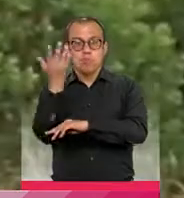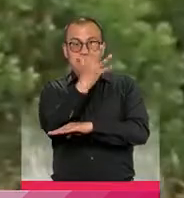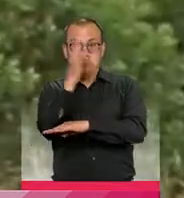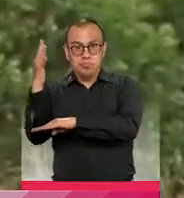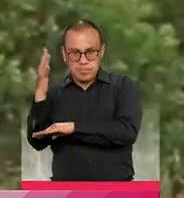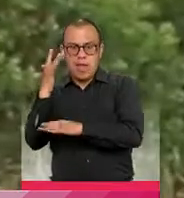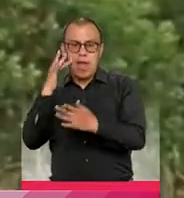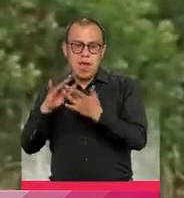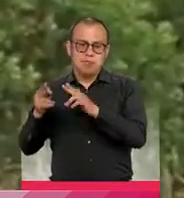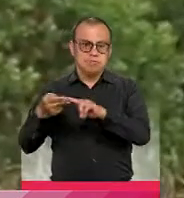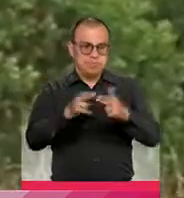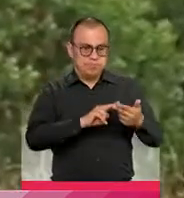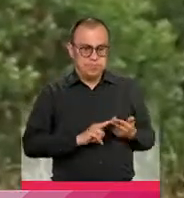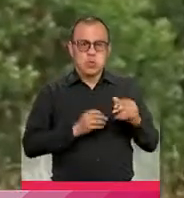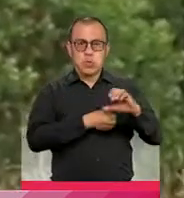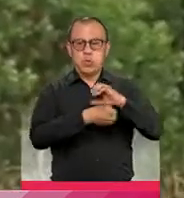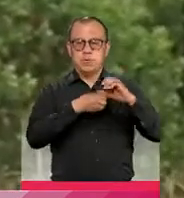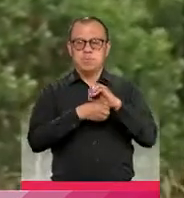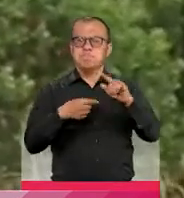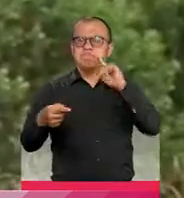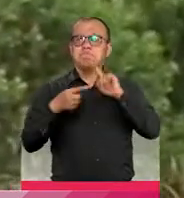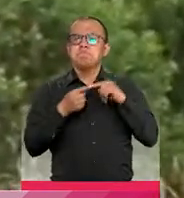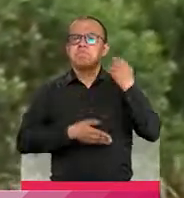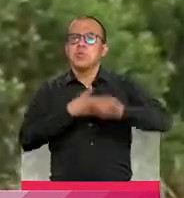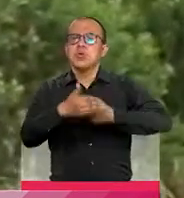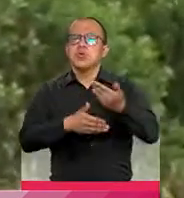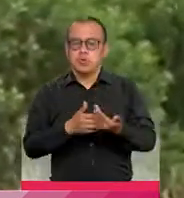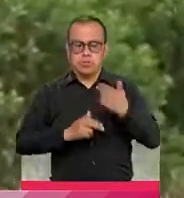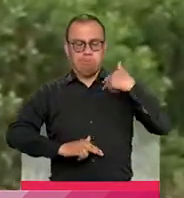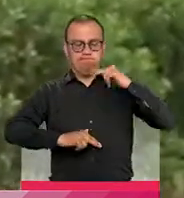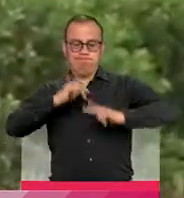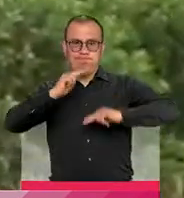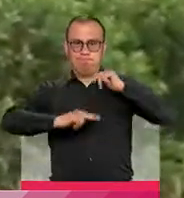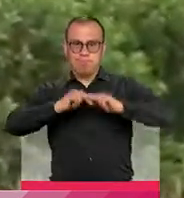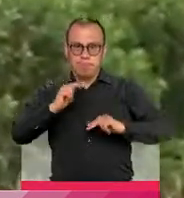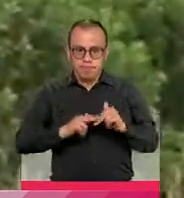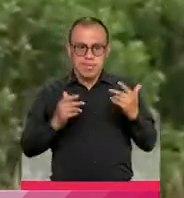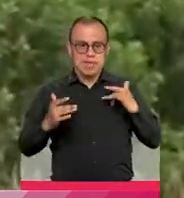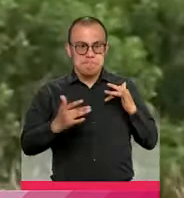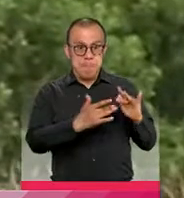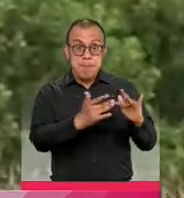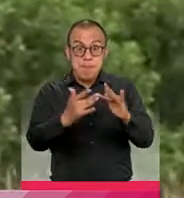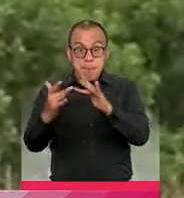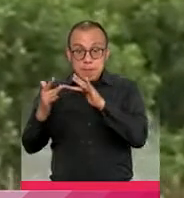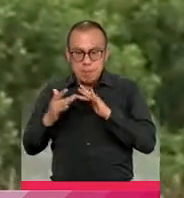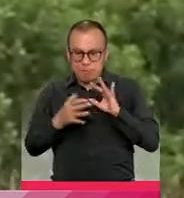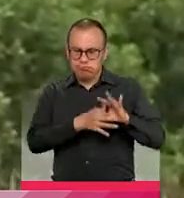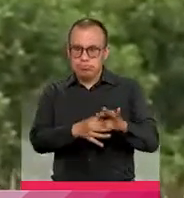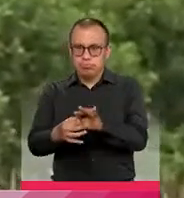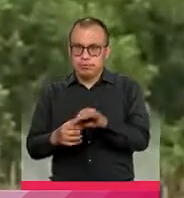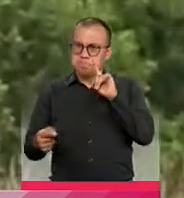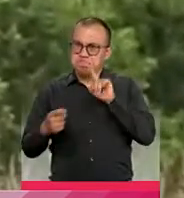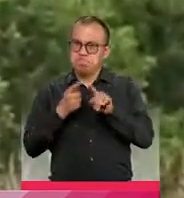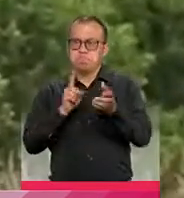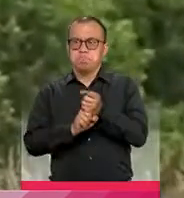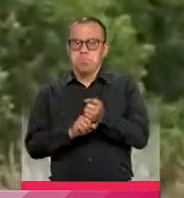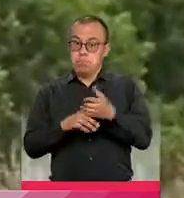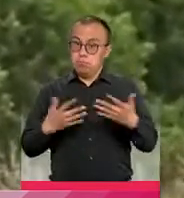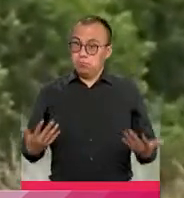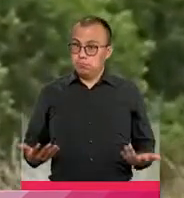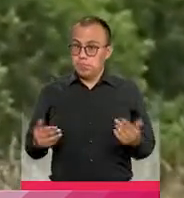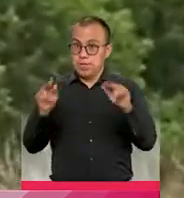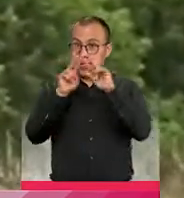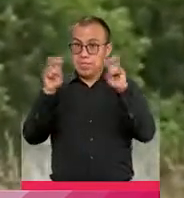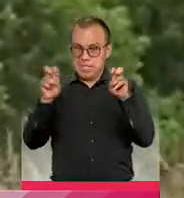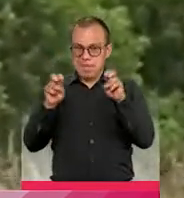Lo que estamos garantizando es que todos los procesos de construcción, de conectividad, se logran. No solamente en los